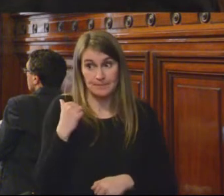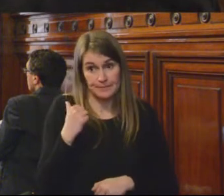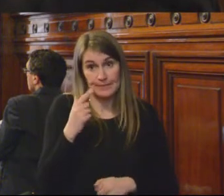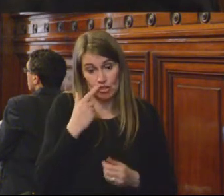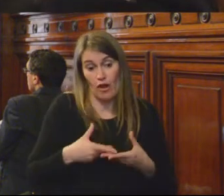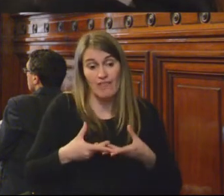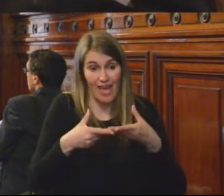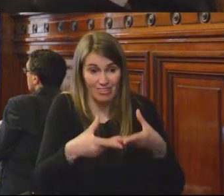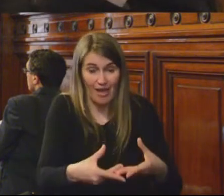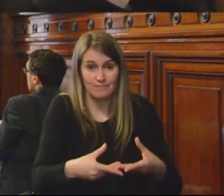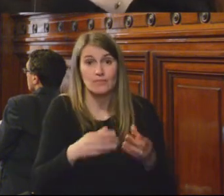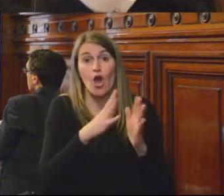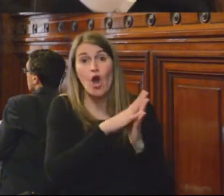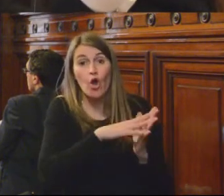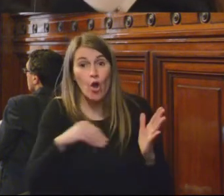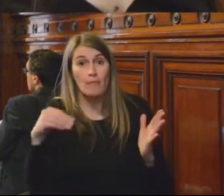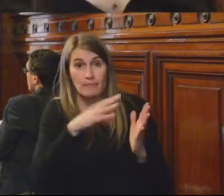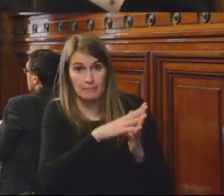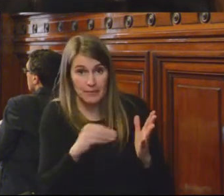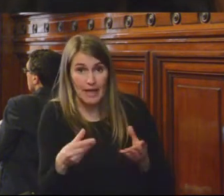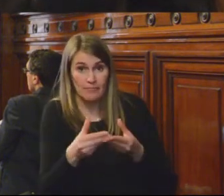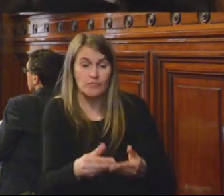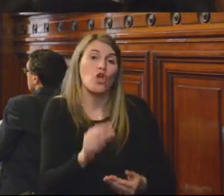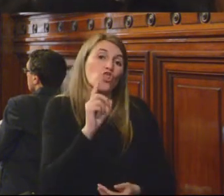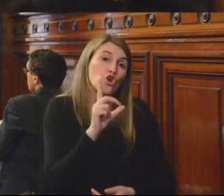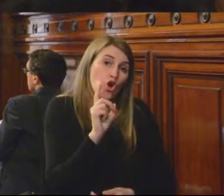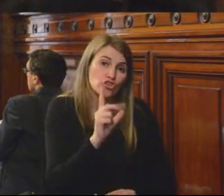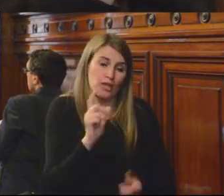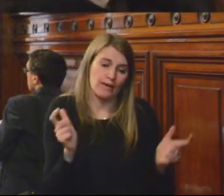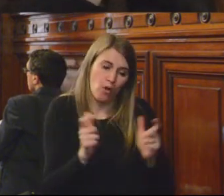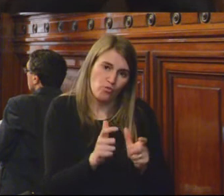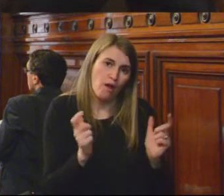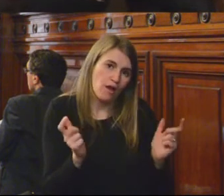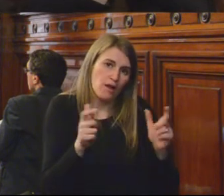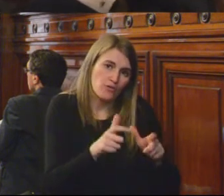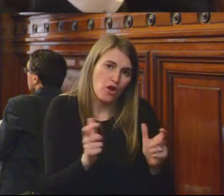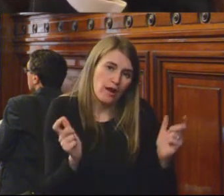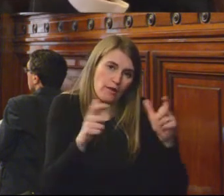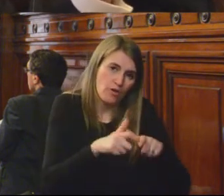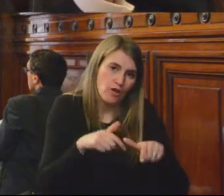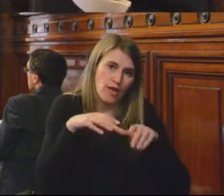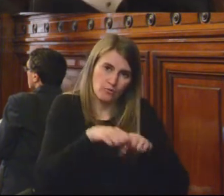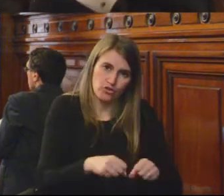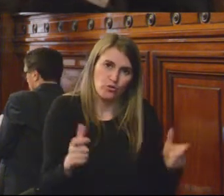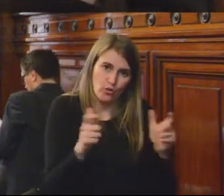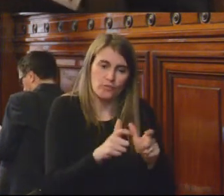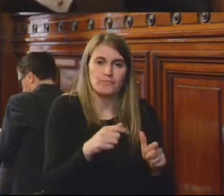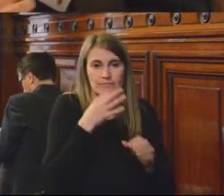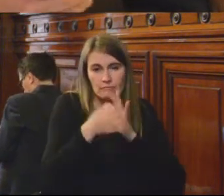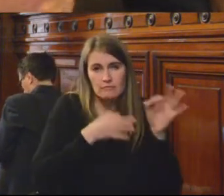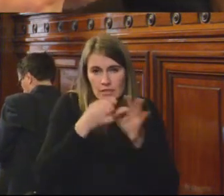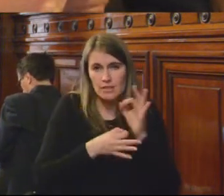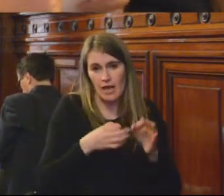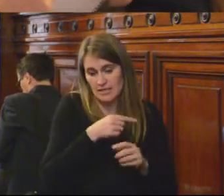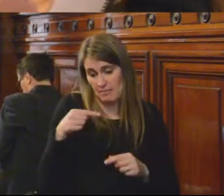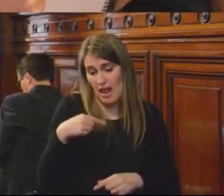son copias de las 12 auditorías al proceso electoral venezolano que se habían realizado hasta la semana que viene.